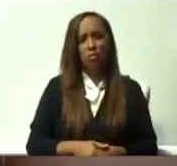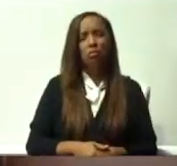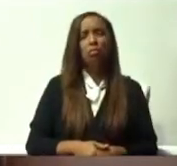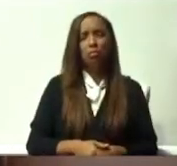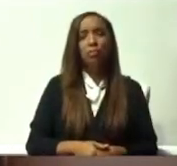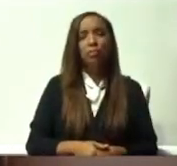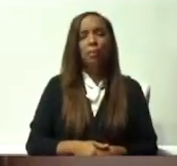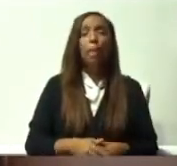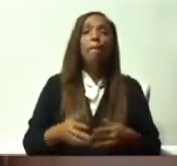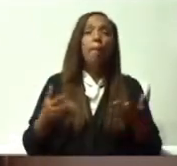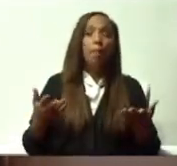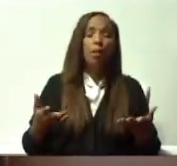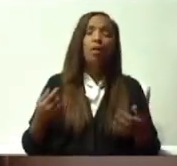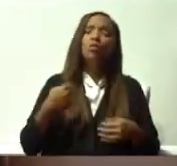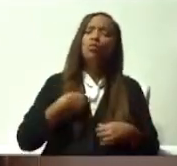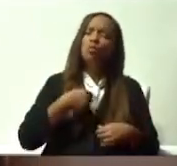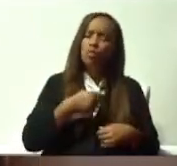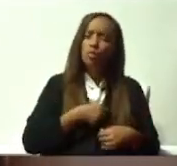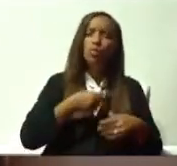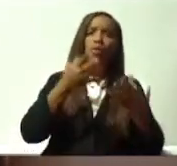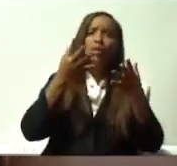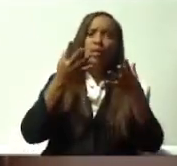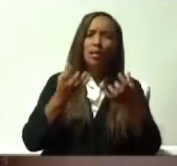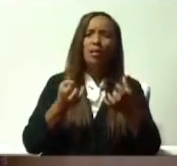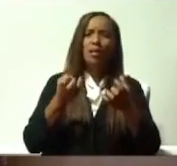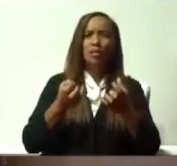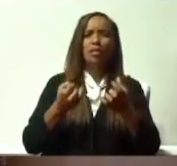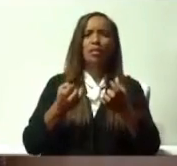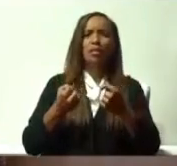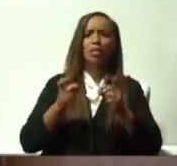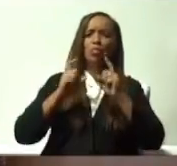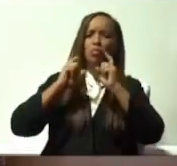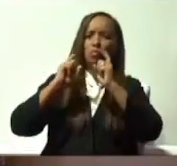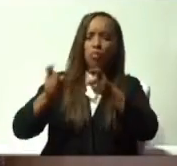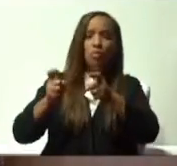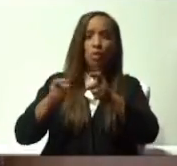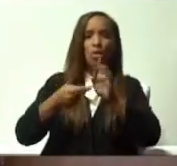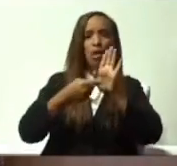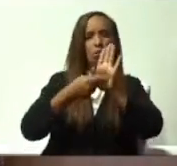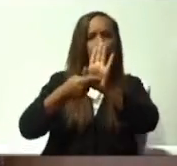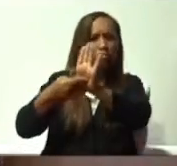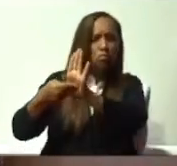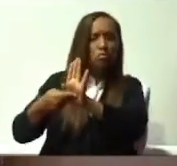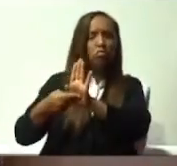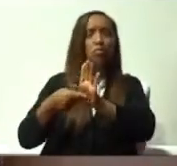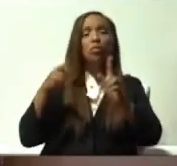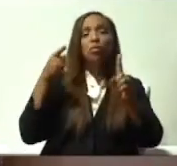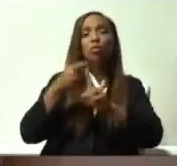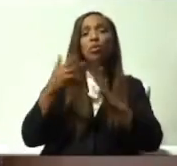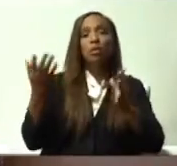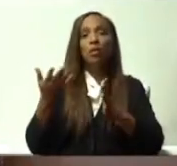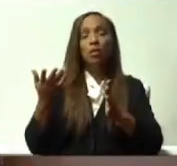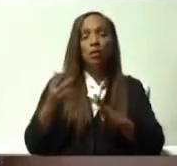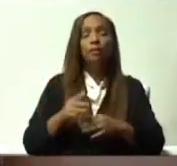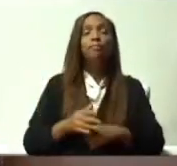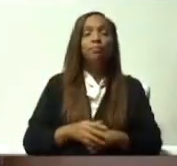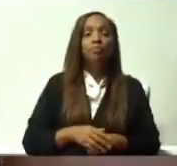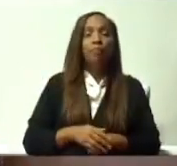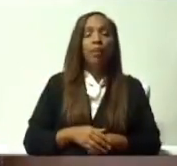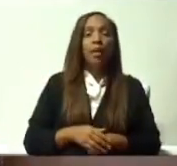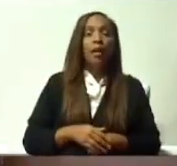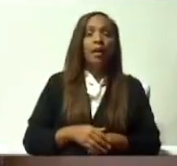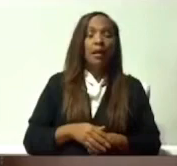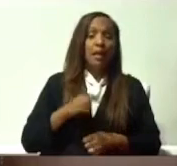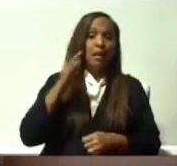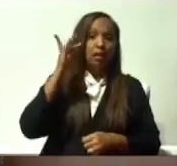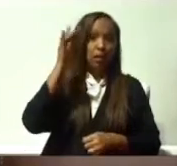futuras generaciones lleven dentro de sí, en sus conciencias, los esfuerzos hechos por un ciudadano